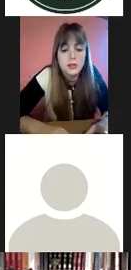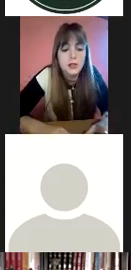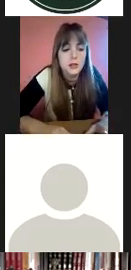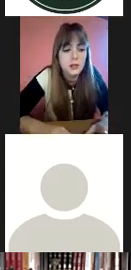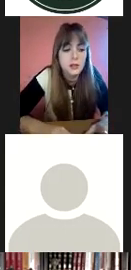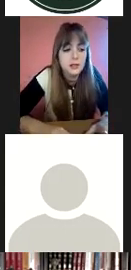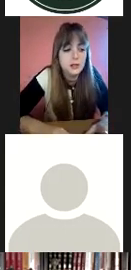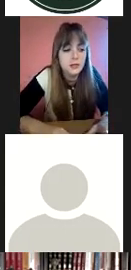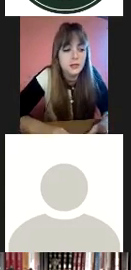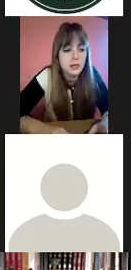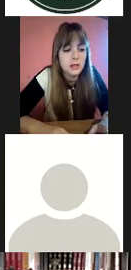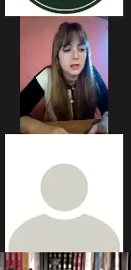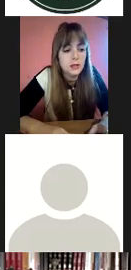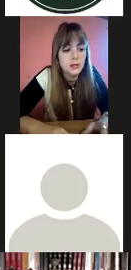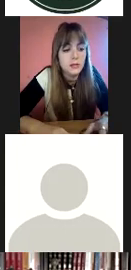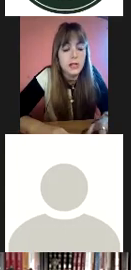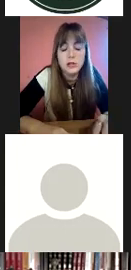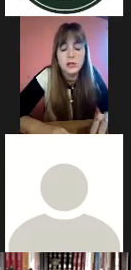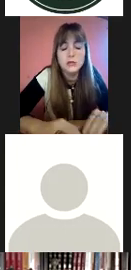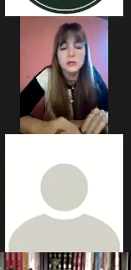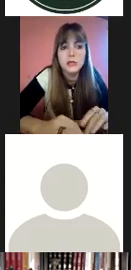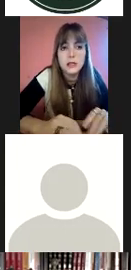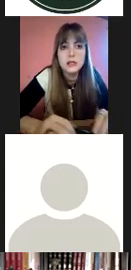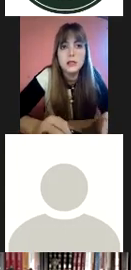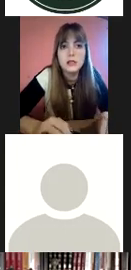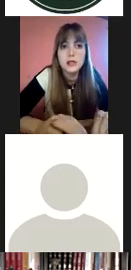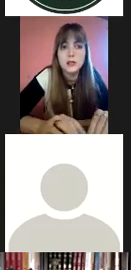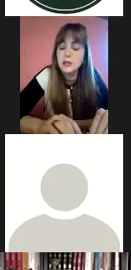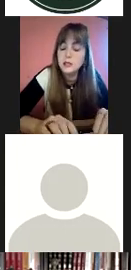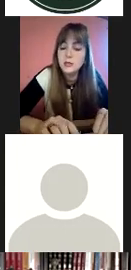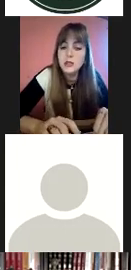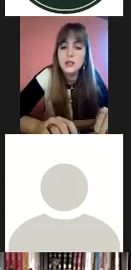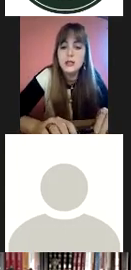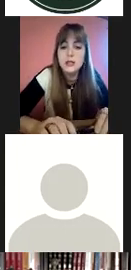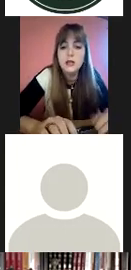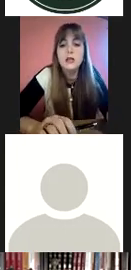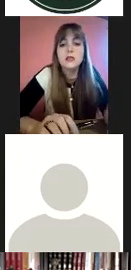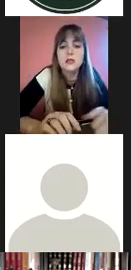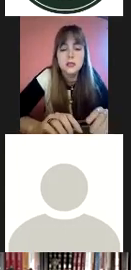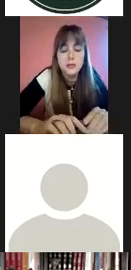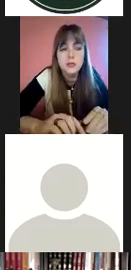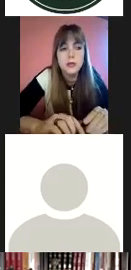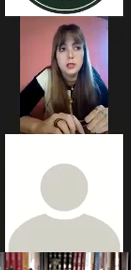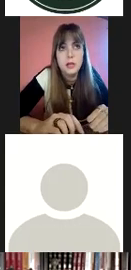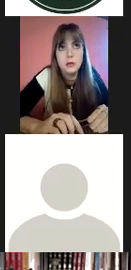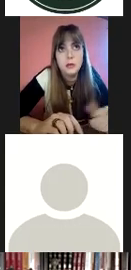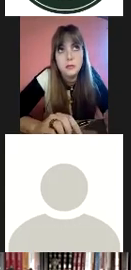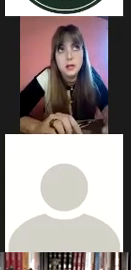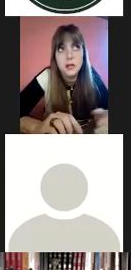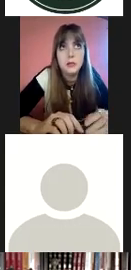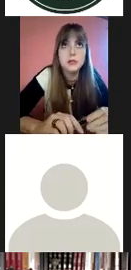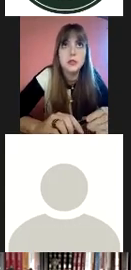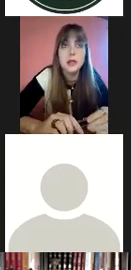de personas que los tienen quizás en balcones o en terrazas, y el animal está todo el día ahí, y ellos te dicen, no, pero no está mal, porque no